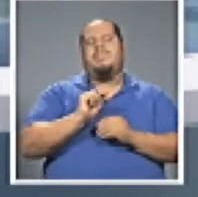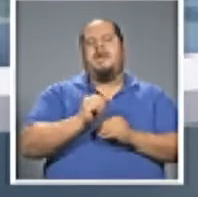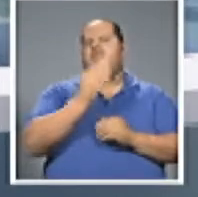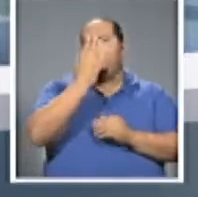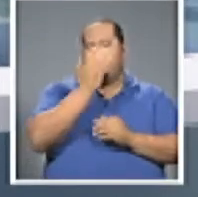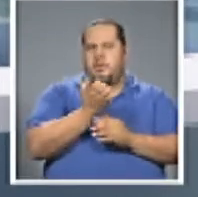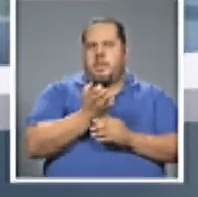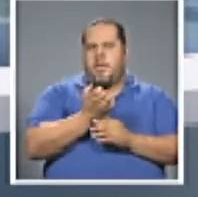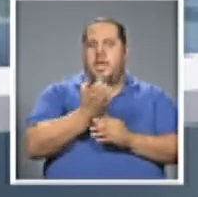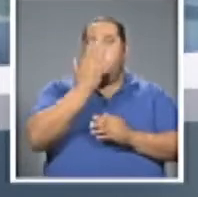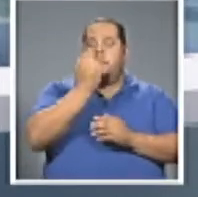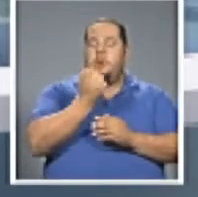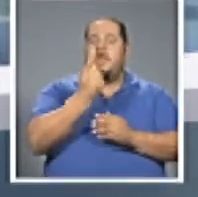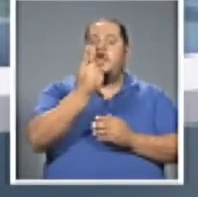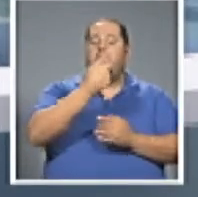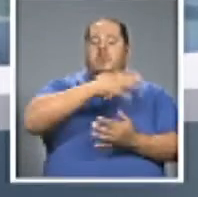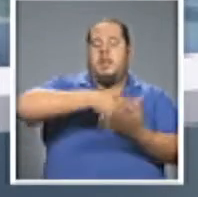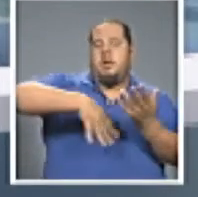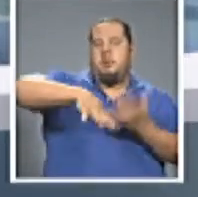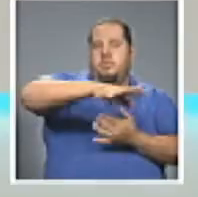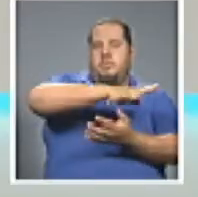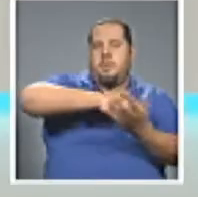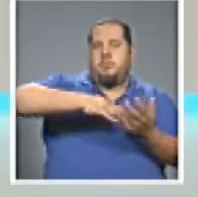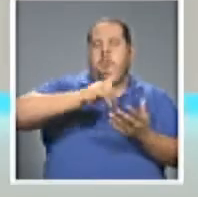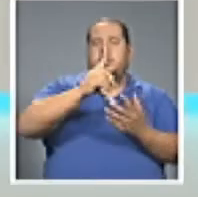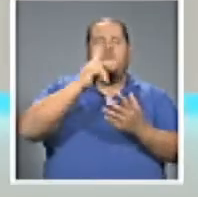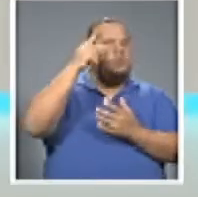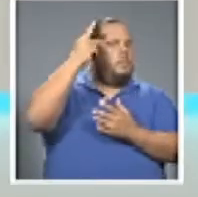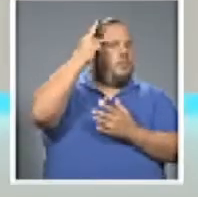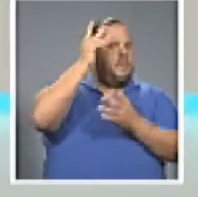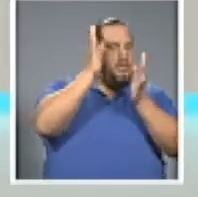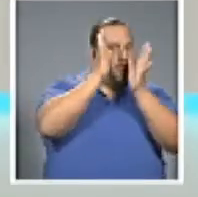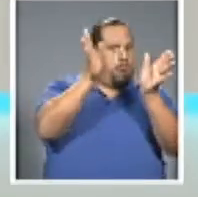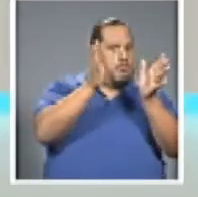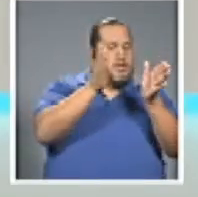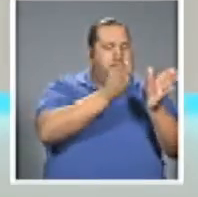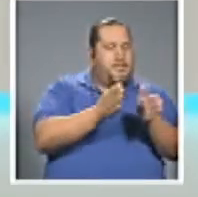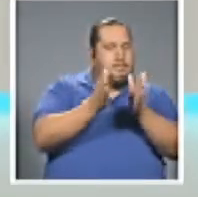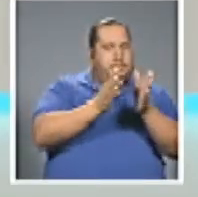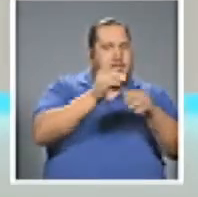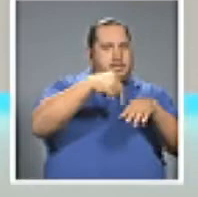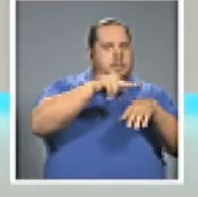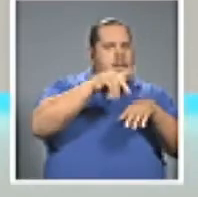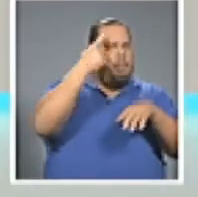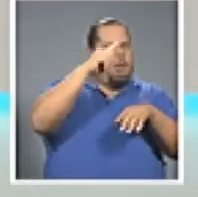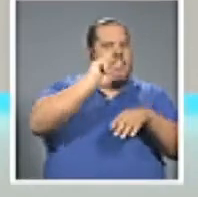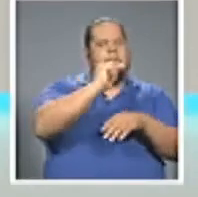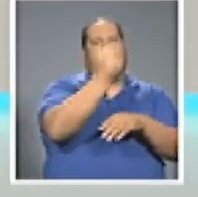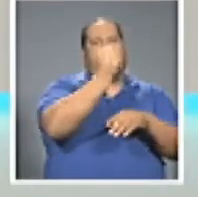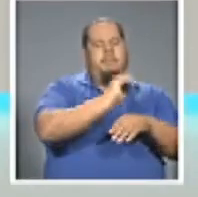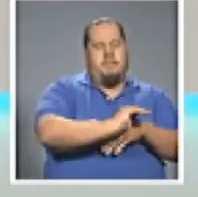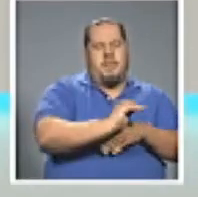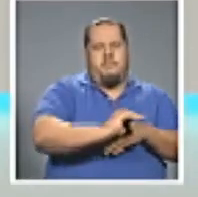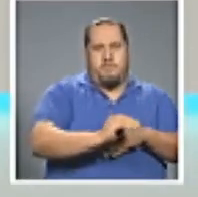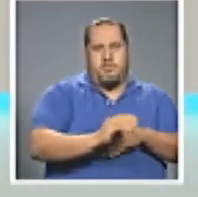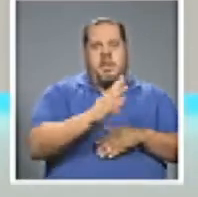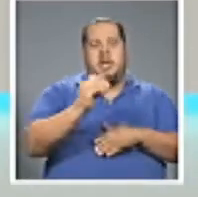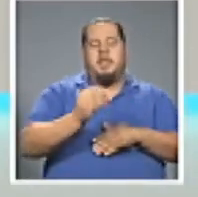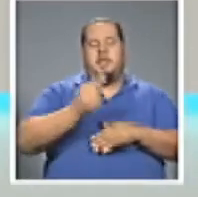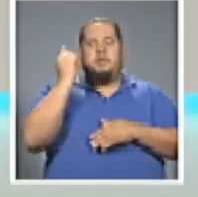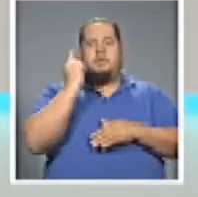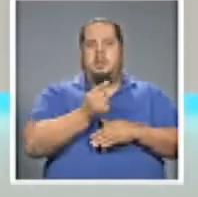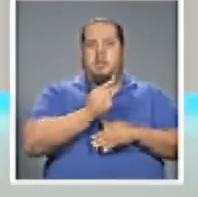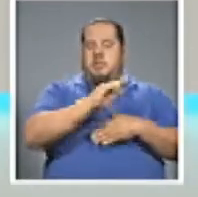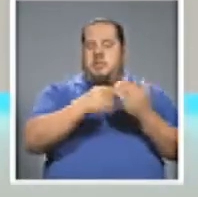debe a una combinación de una política pública, que es el Plan Nacional para Primera Infancia, la obligatoriedad de que